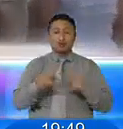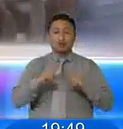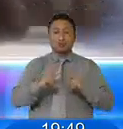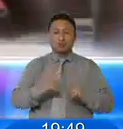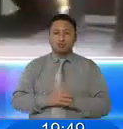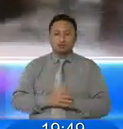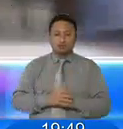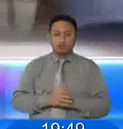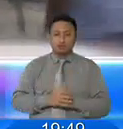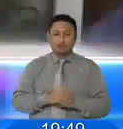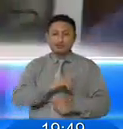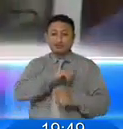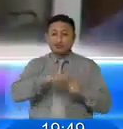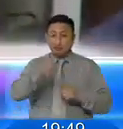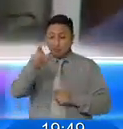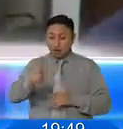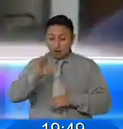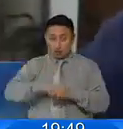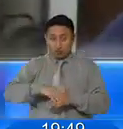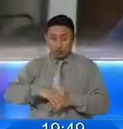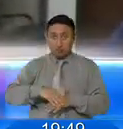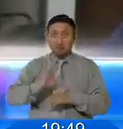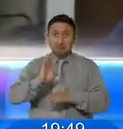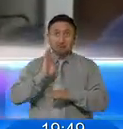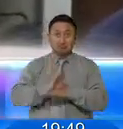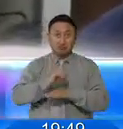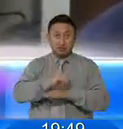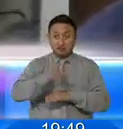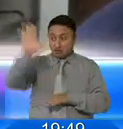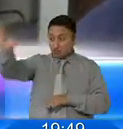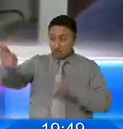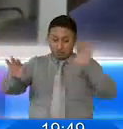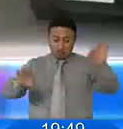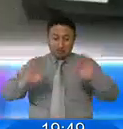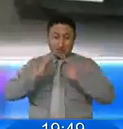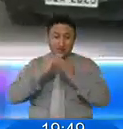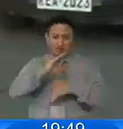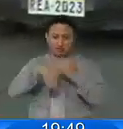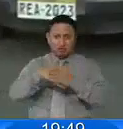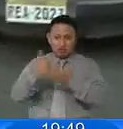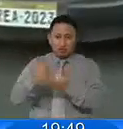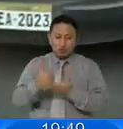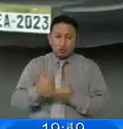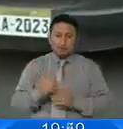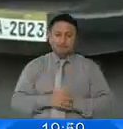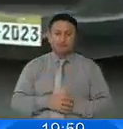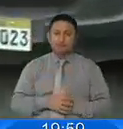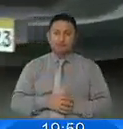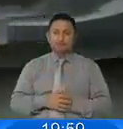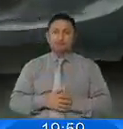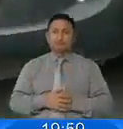ser esclarecido. Tenemos testigos, tenemos personas que nos están ayudando, tenemos familiares. Desde Los Ríos informó Odette Camargo.